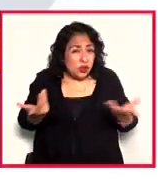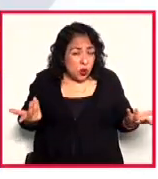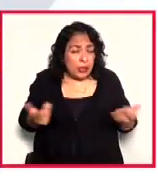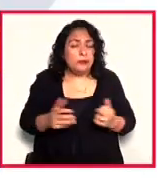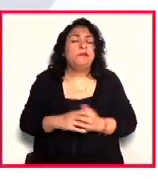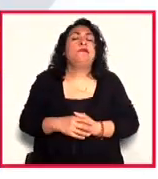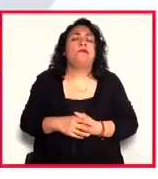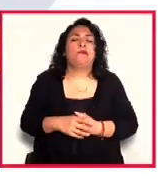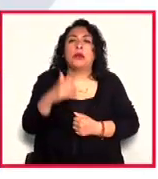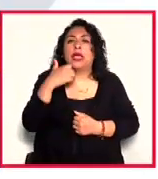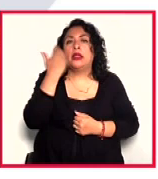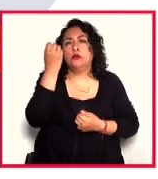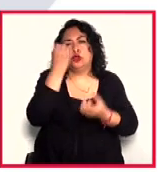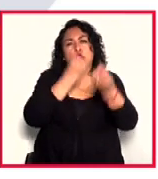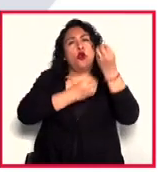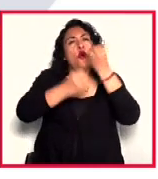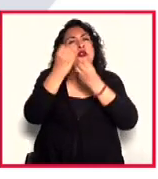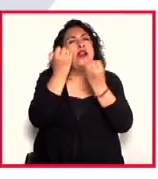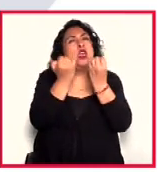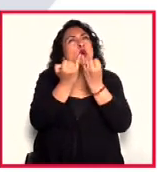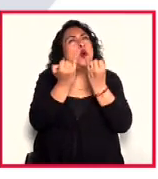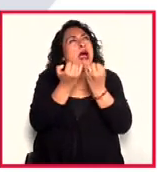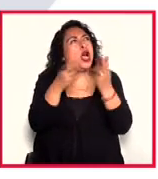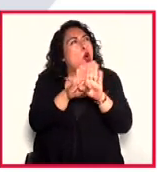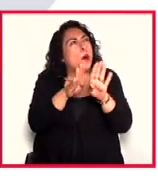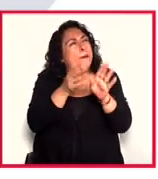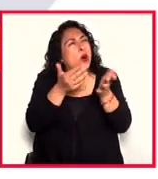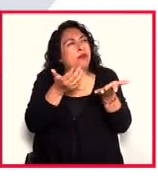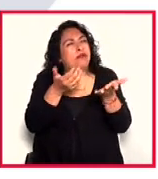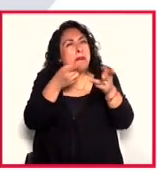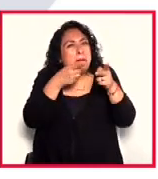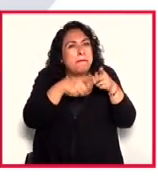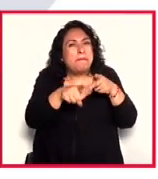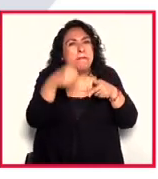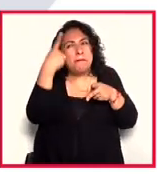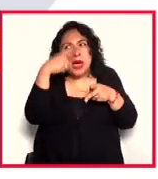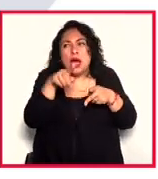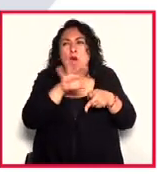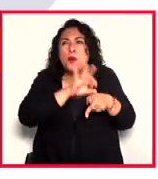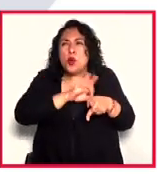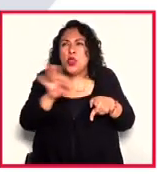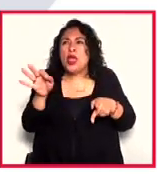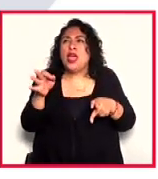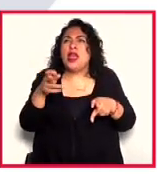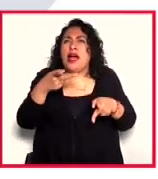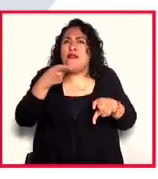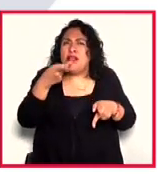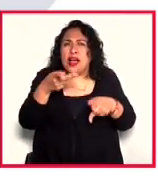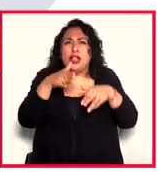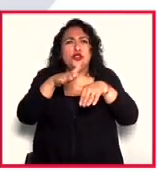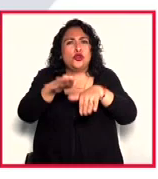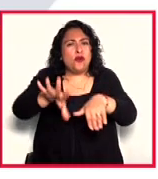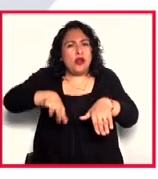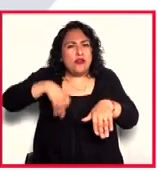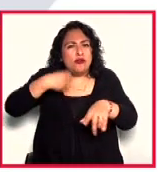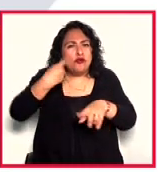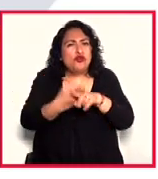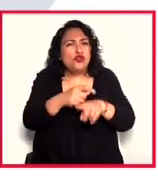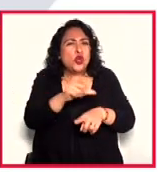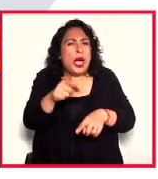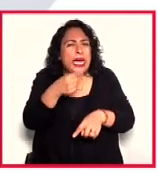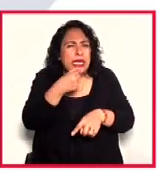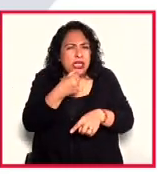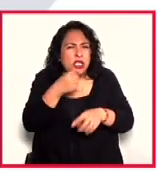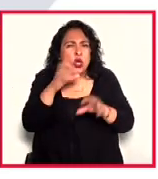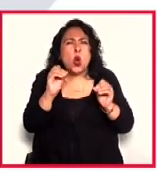la obra funcionara como una plataforma para poder verbalizar el abuso sexual infantil o verbalizar qué son las